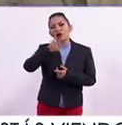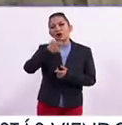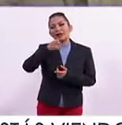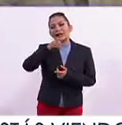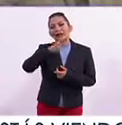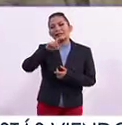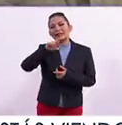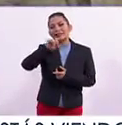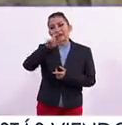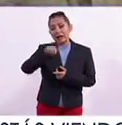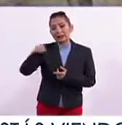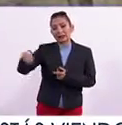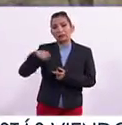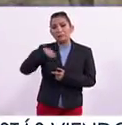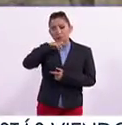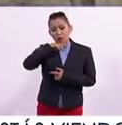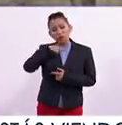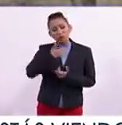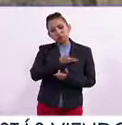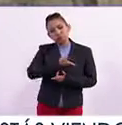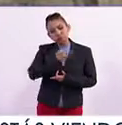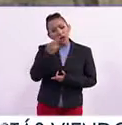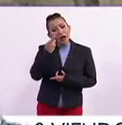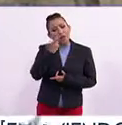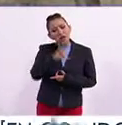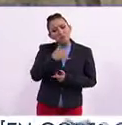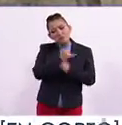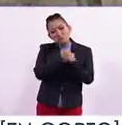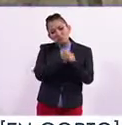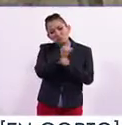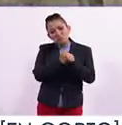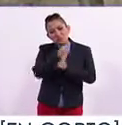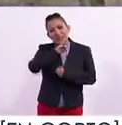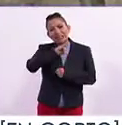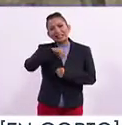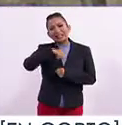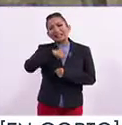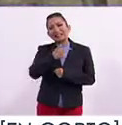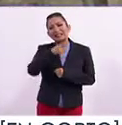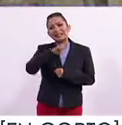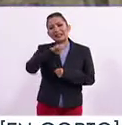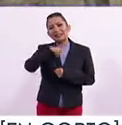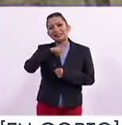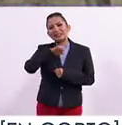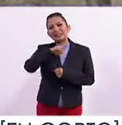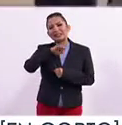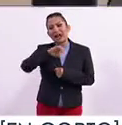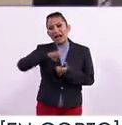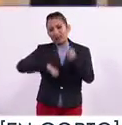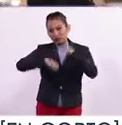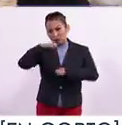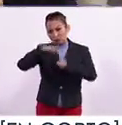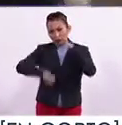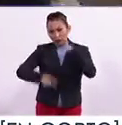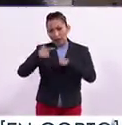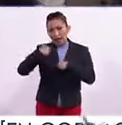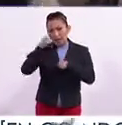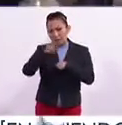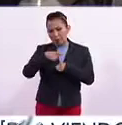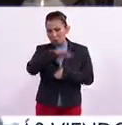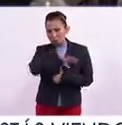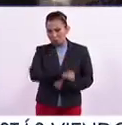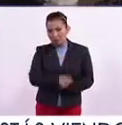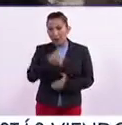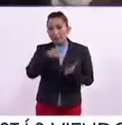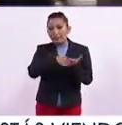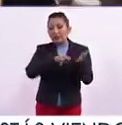muy pronto se interesó en el estudio de la ingeniería estructural, disciplina en la que ha trabajado hasta la actualidad. En